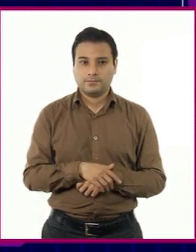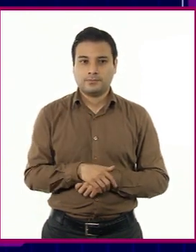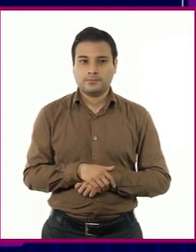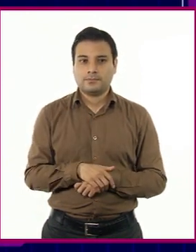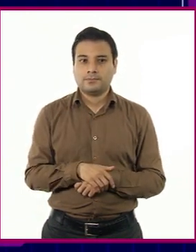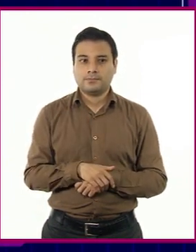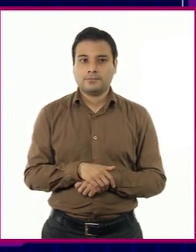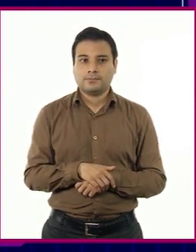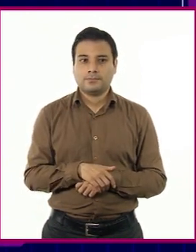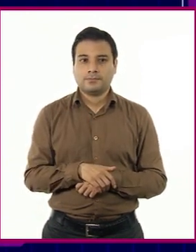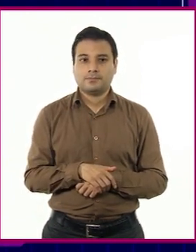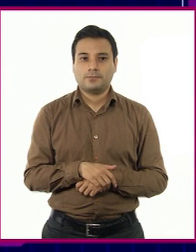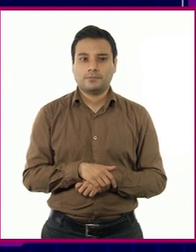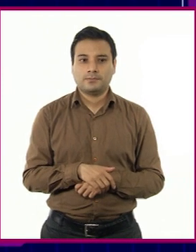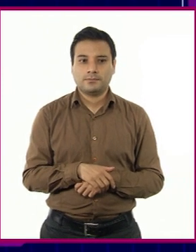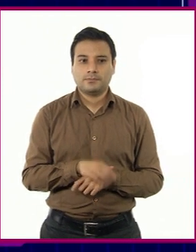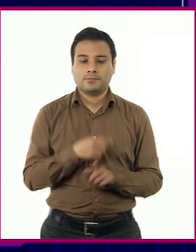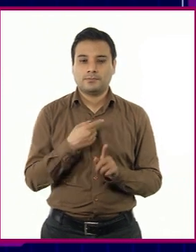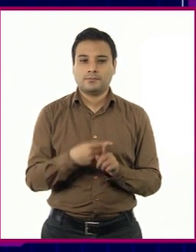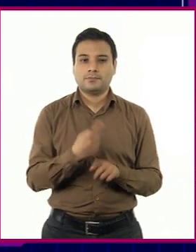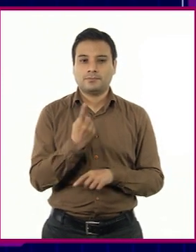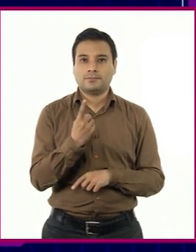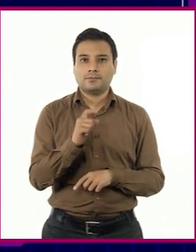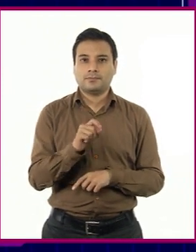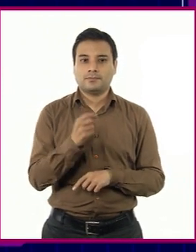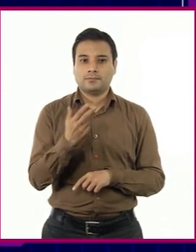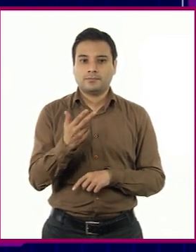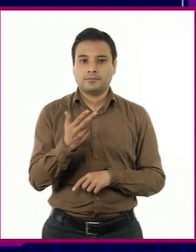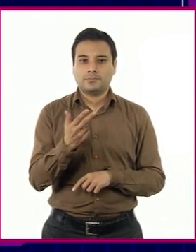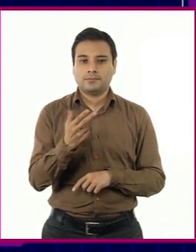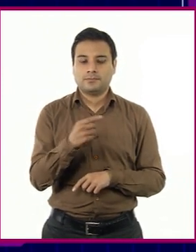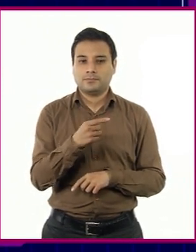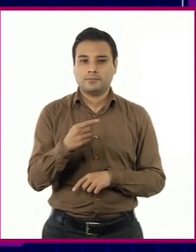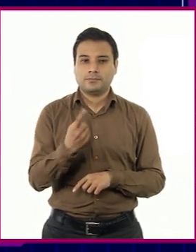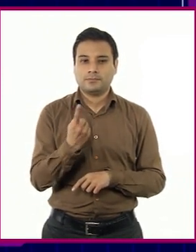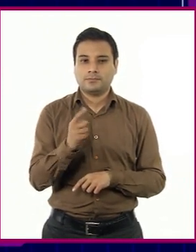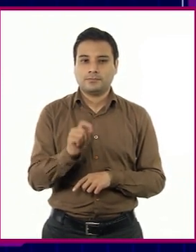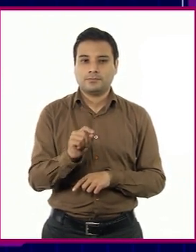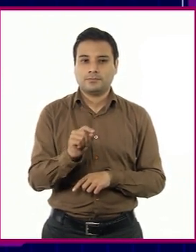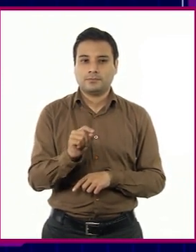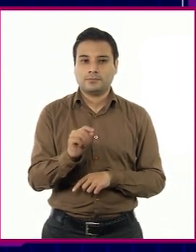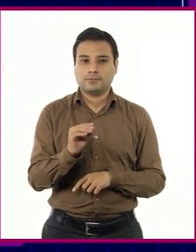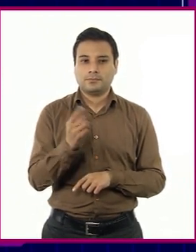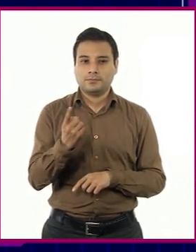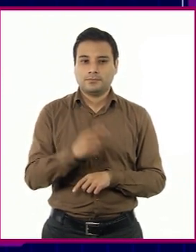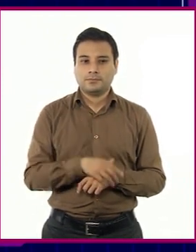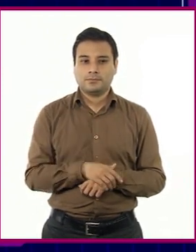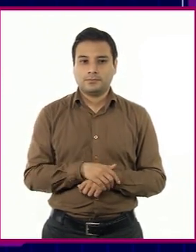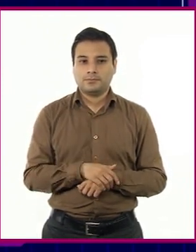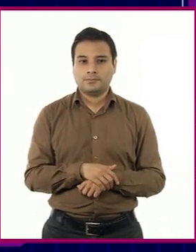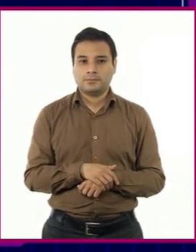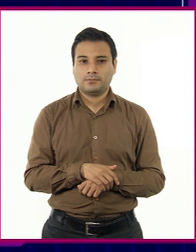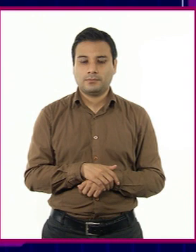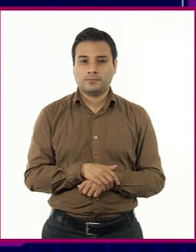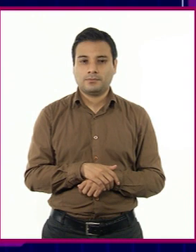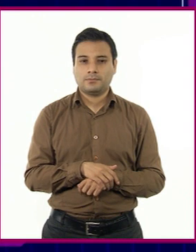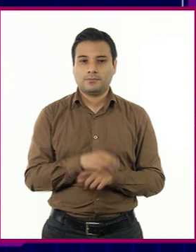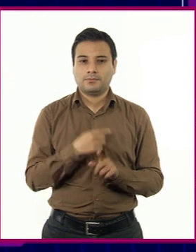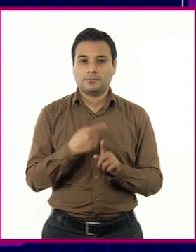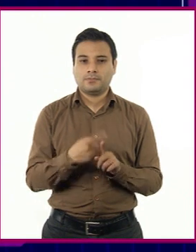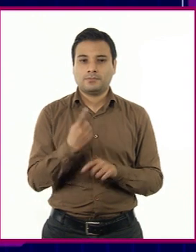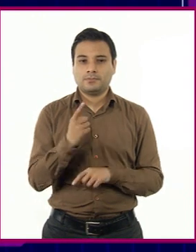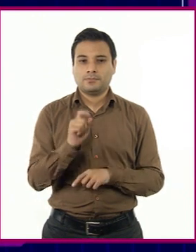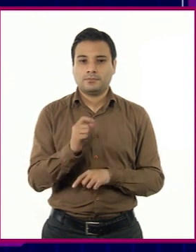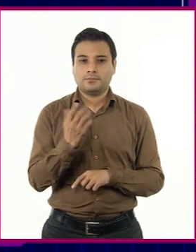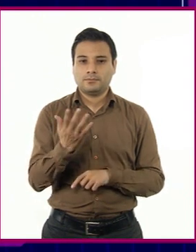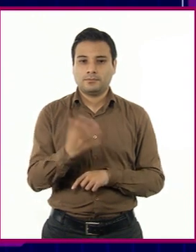menos 1.91 más el valor absoluto de 1.8 menos 1.91